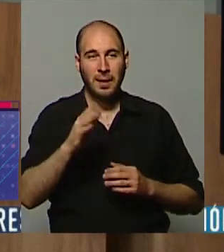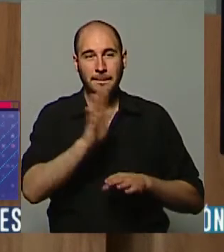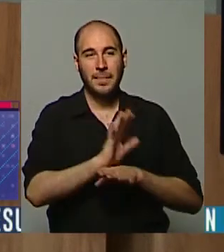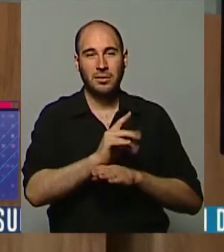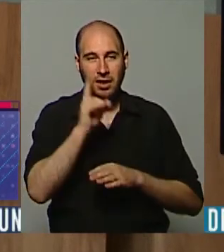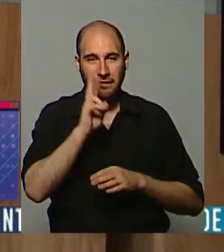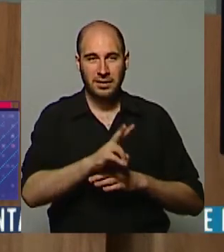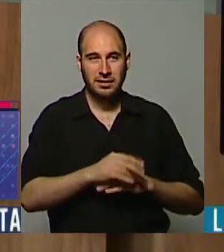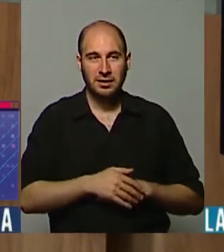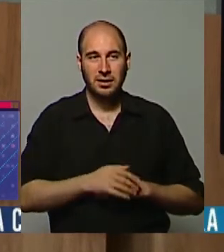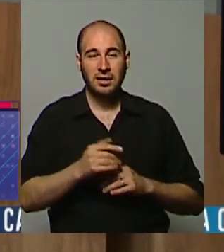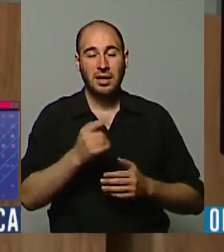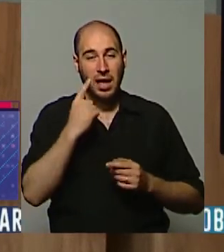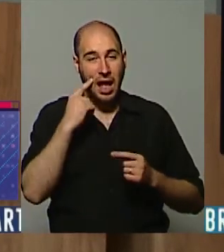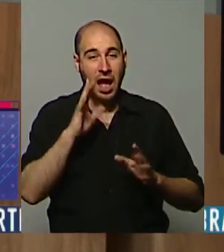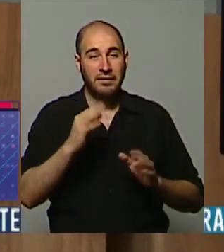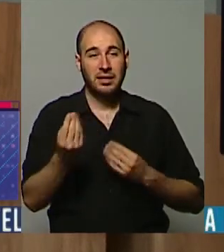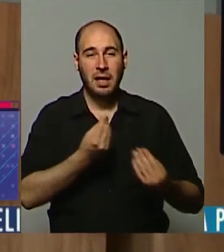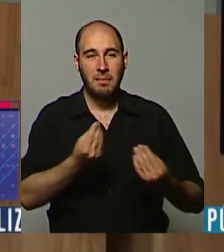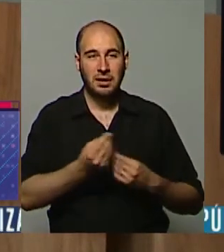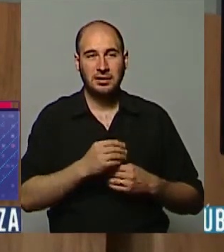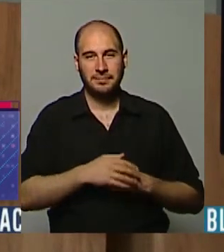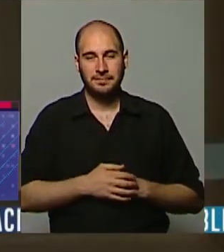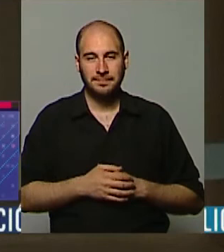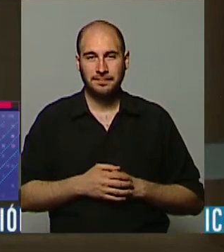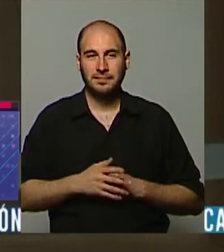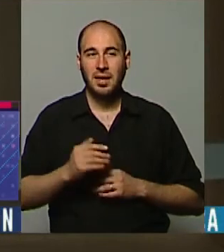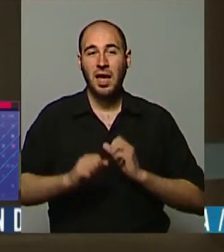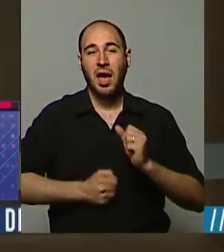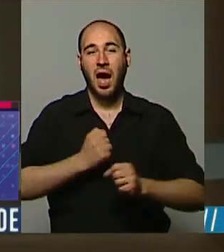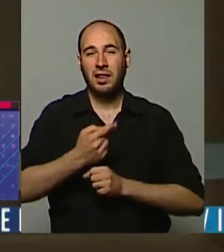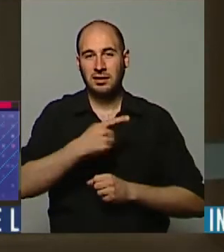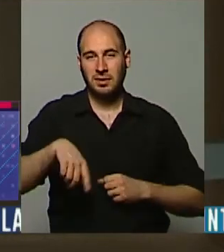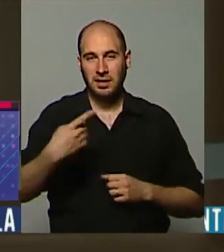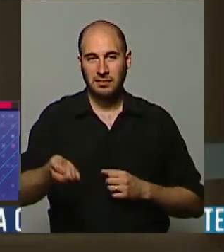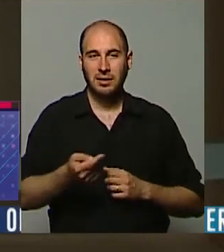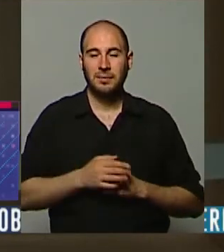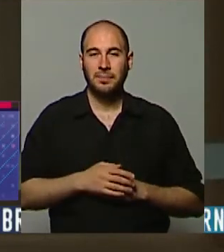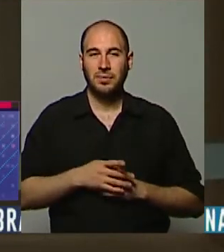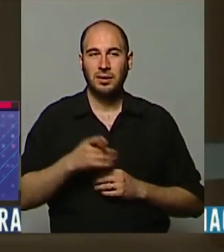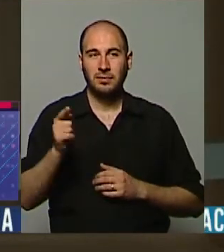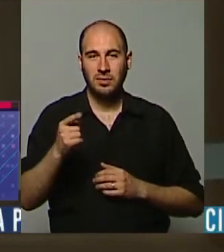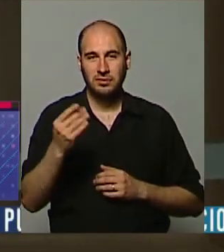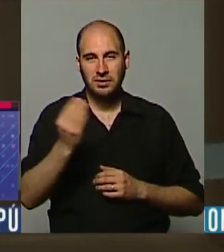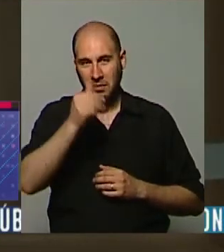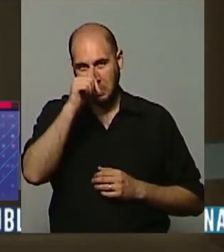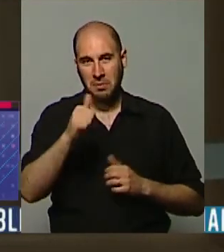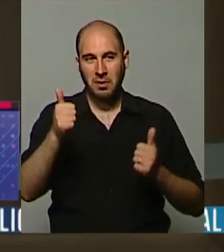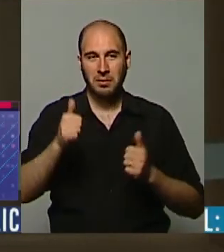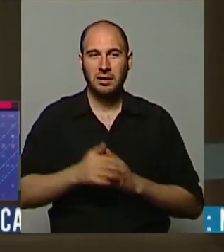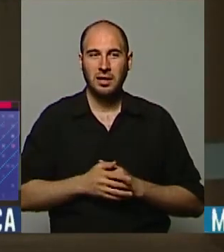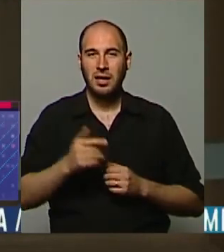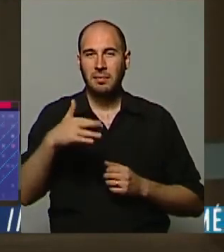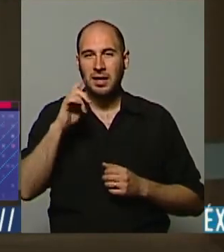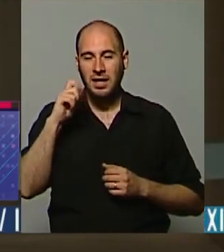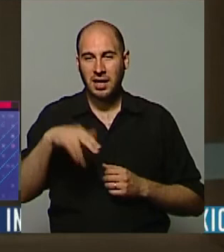película The Dirt y estar atentos con qué va a pasar con Motley Crue. Bueno, será hasta la semana que viene. Que tengas un excelente fin de semana, Marianela